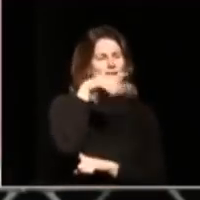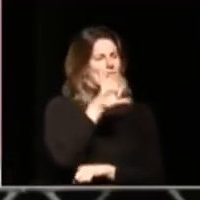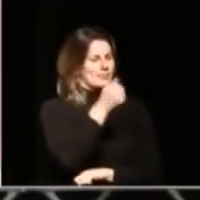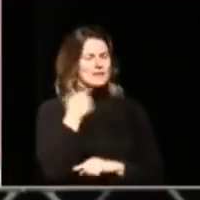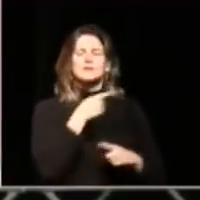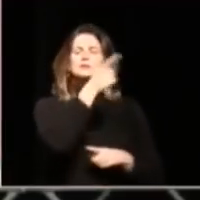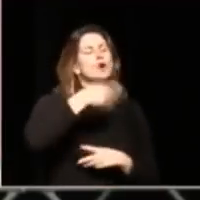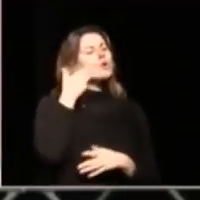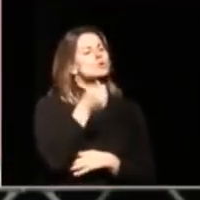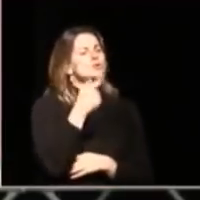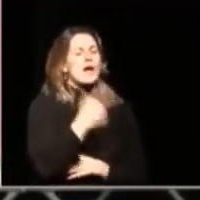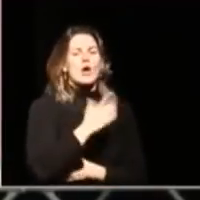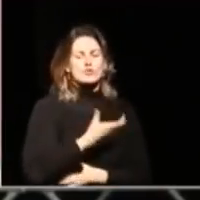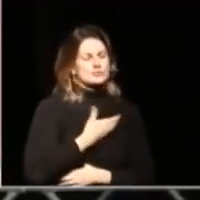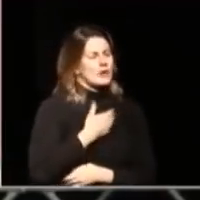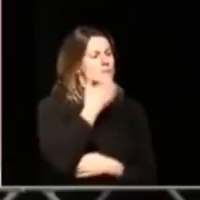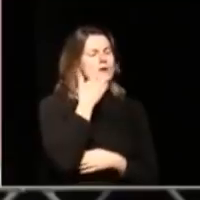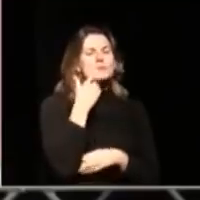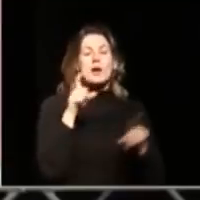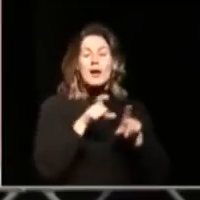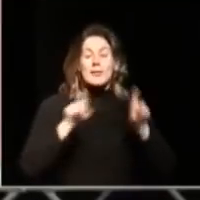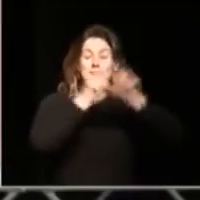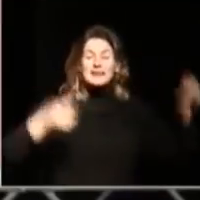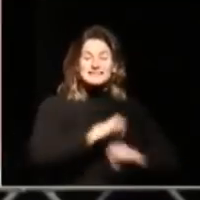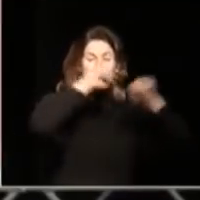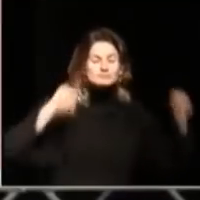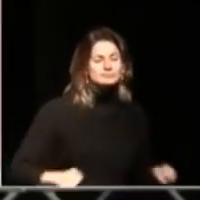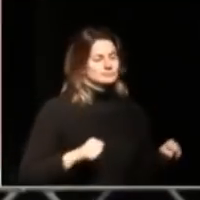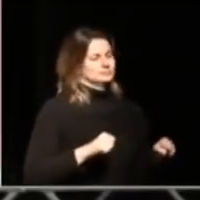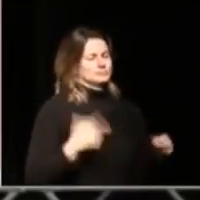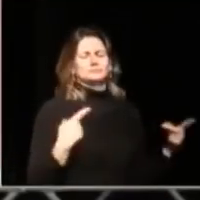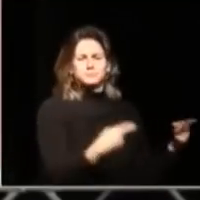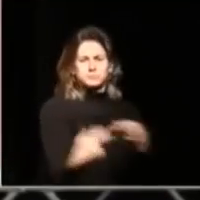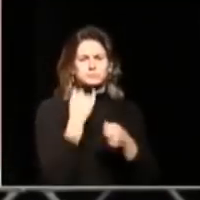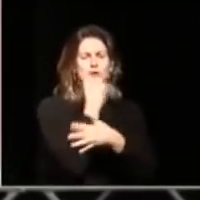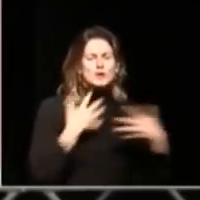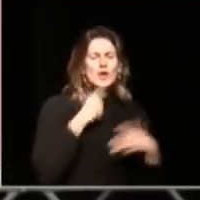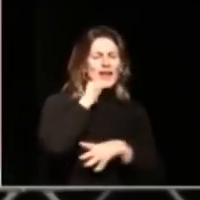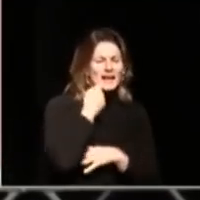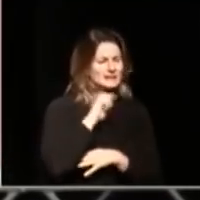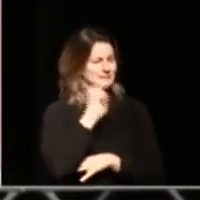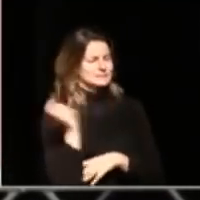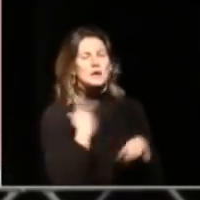de tener un ayuntamiento que cuando una gran empresa corta a los ciudadanos la luz y la calefacción